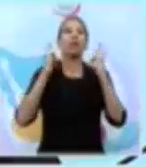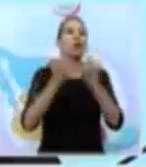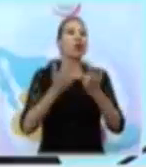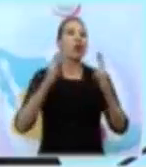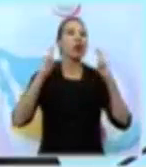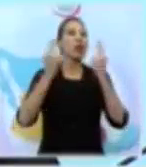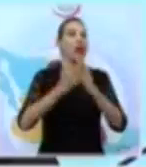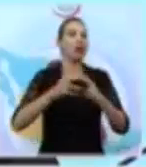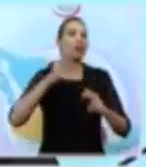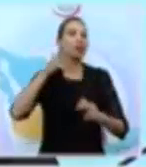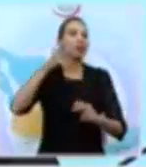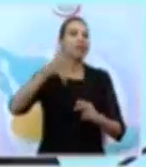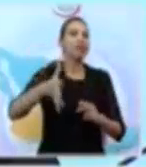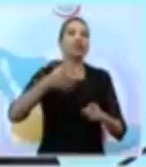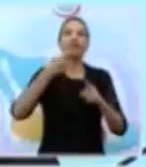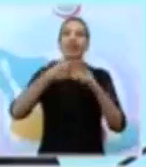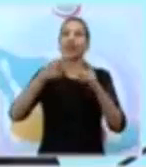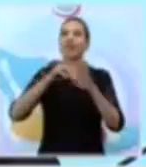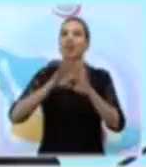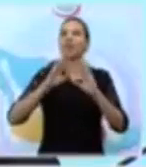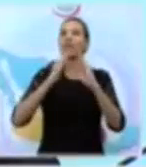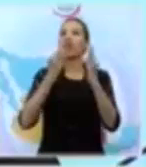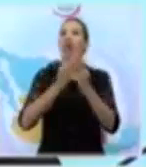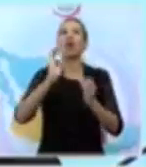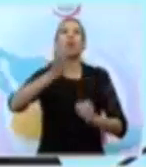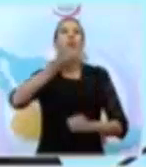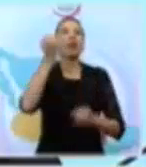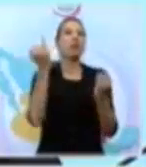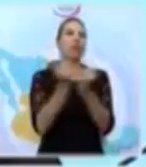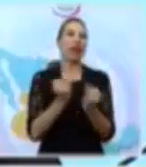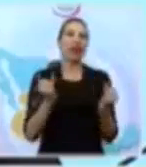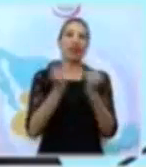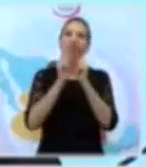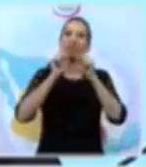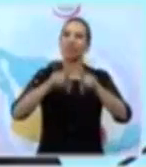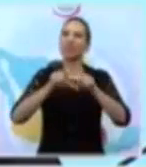reuniones con formatos distintos al tradicional.